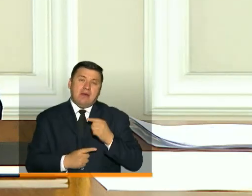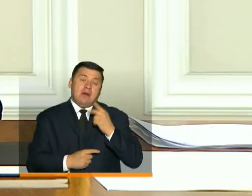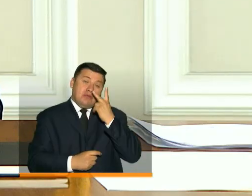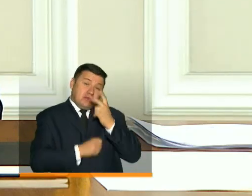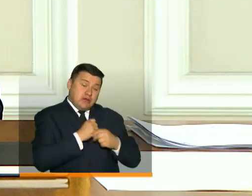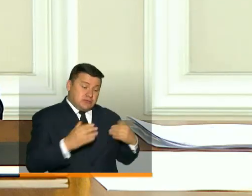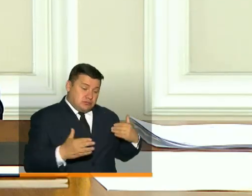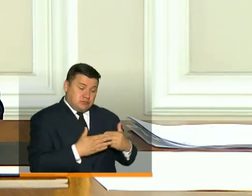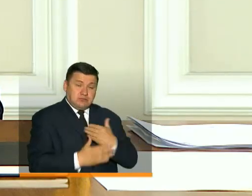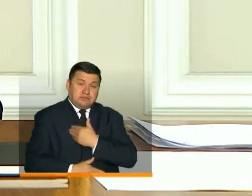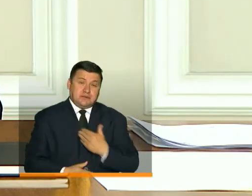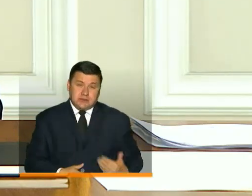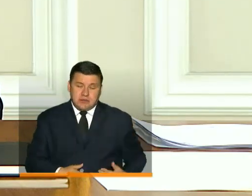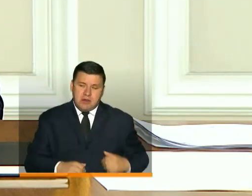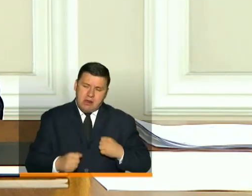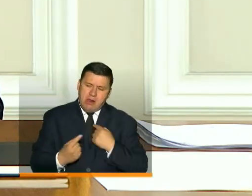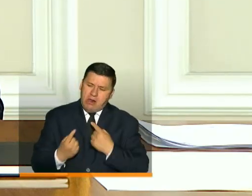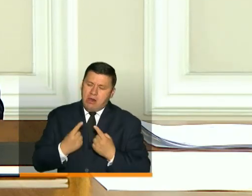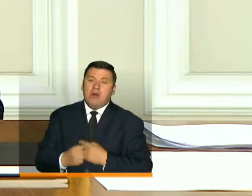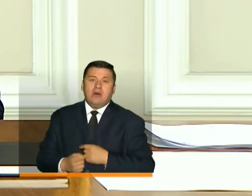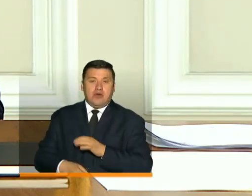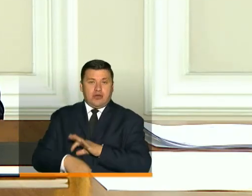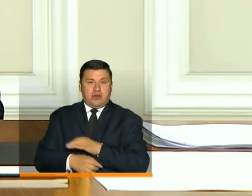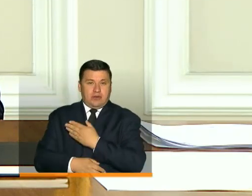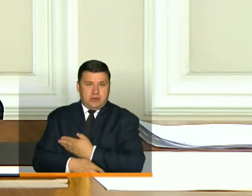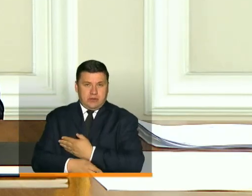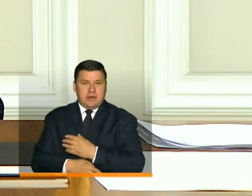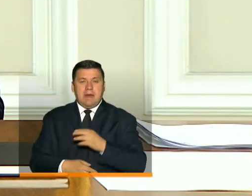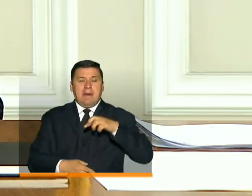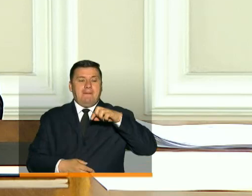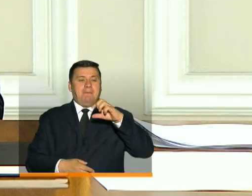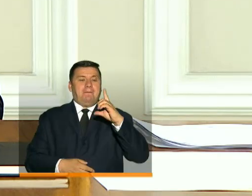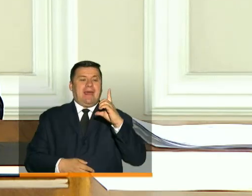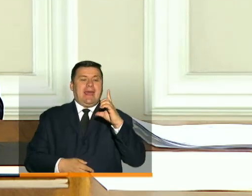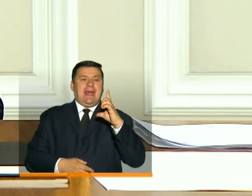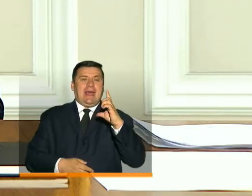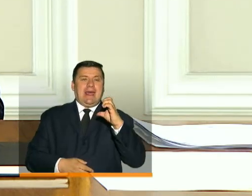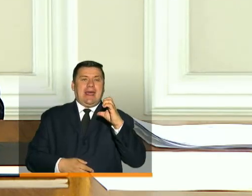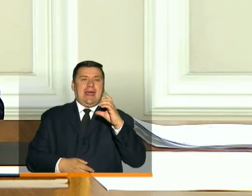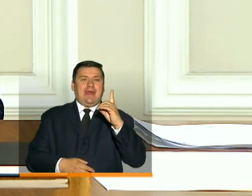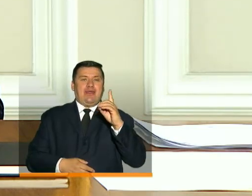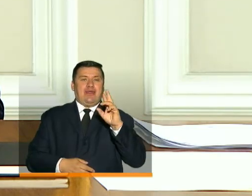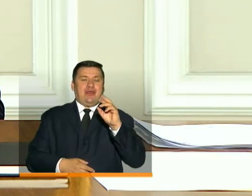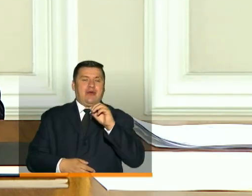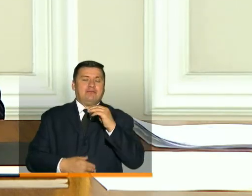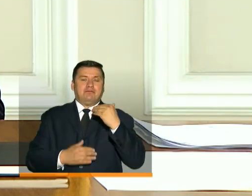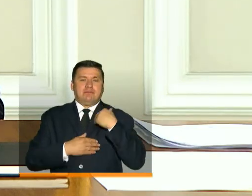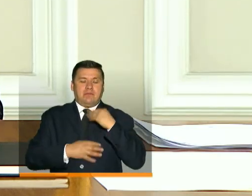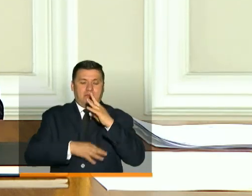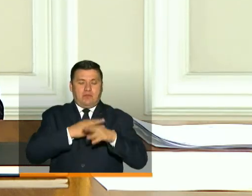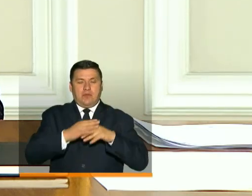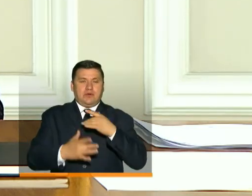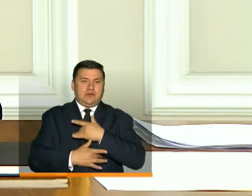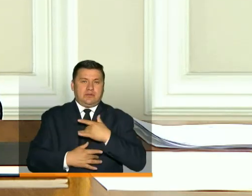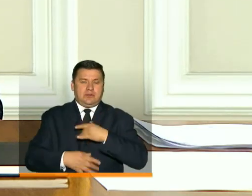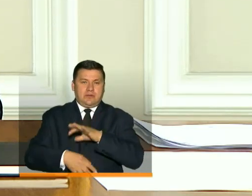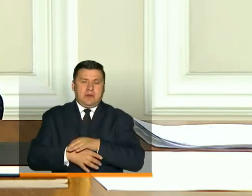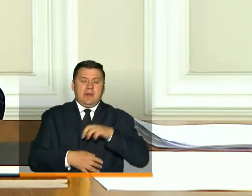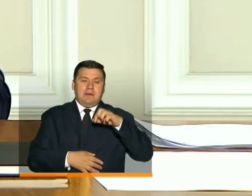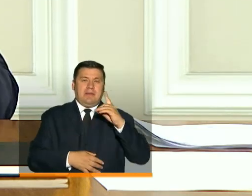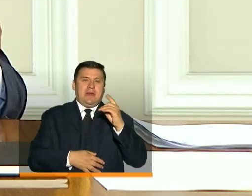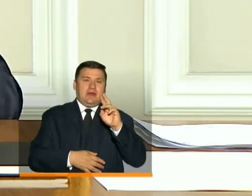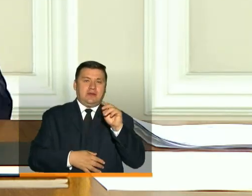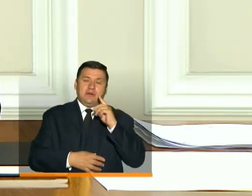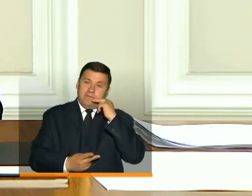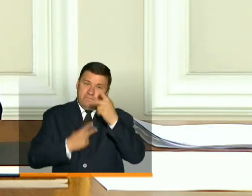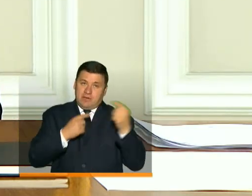años de gobierno en muchos aspectos ha sido el doctor Tedros Adhanom, que es el director de la Organización Mundial de la Salud. El doctor Tedros